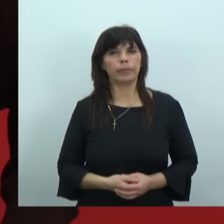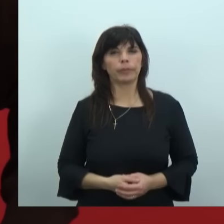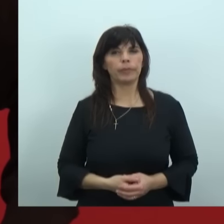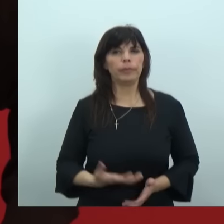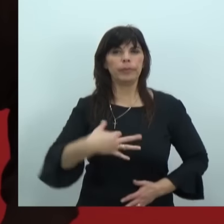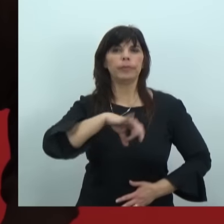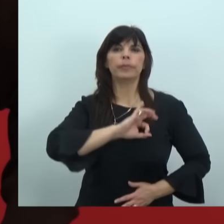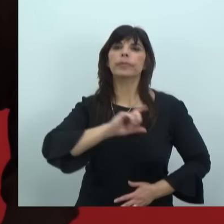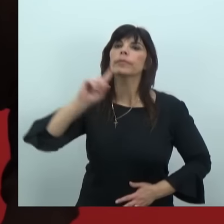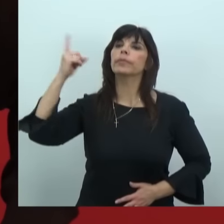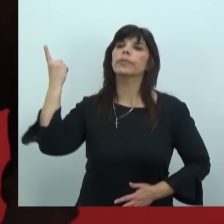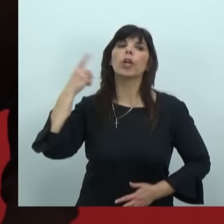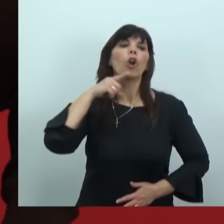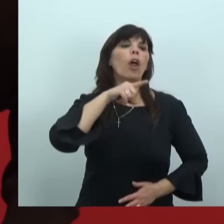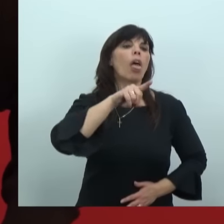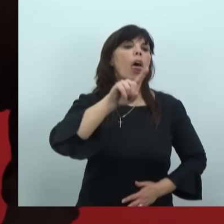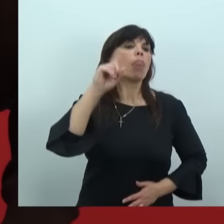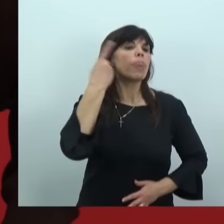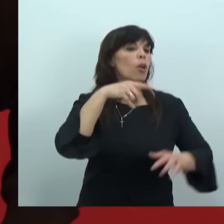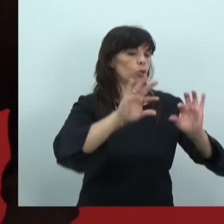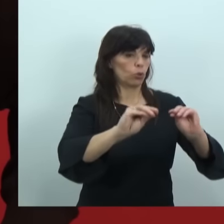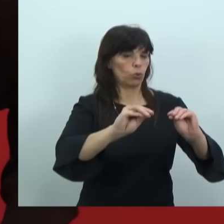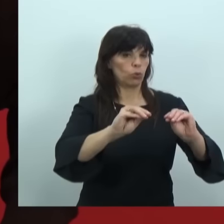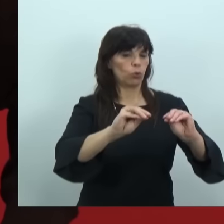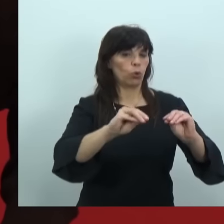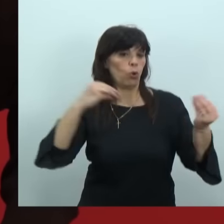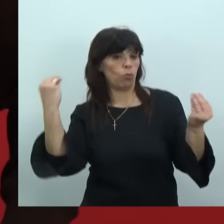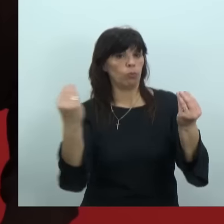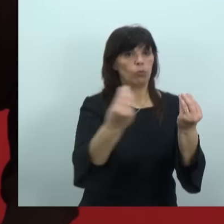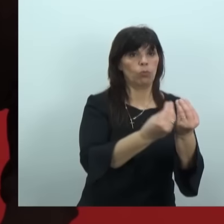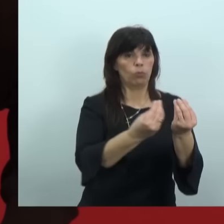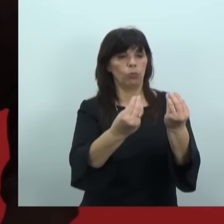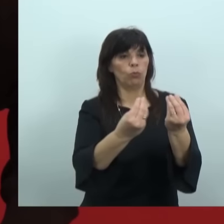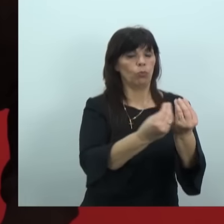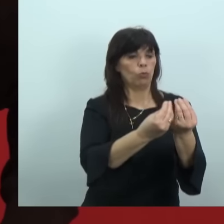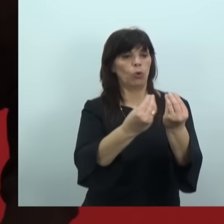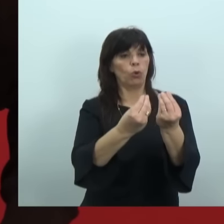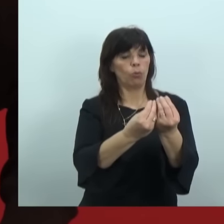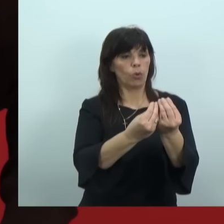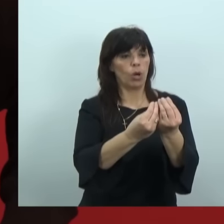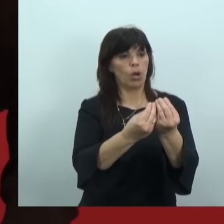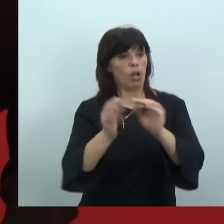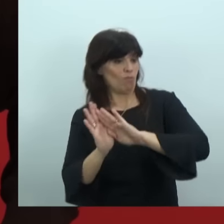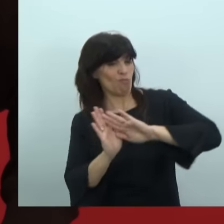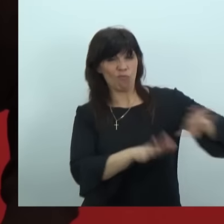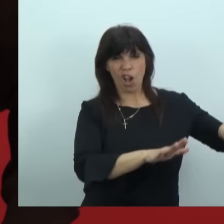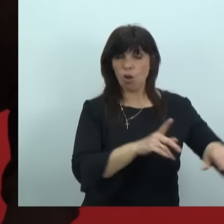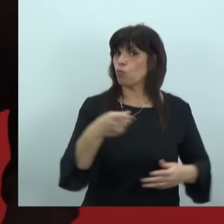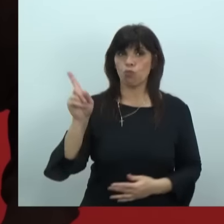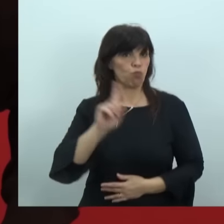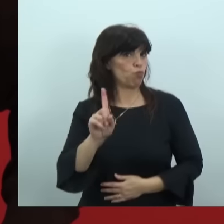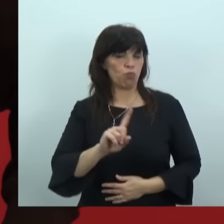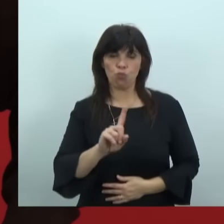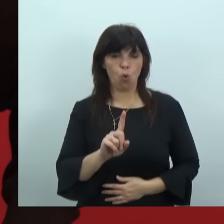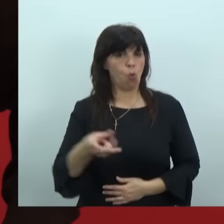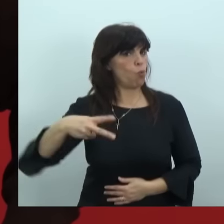el Señor tu Dios, Él va contigo. No te dejará ni te desamparará. El Señor